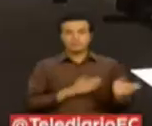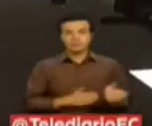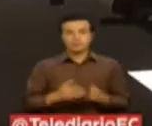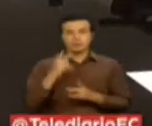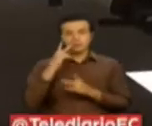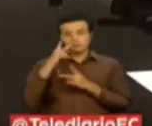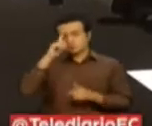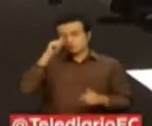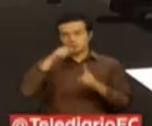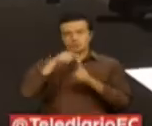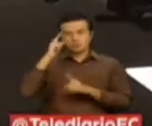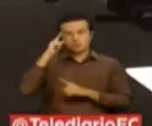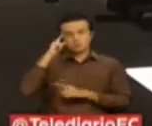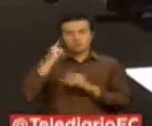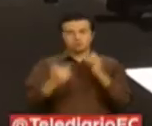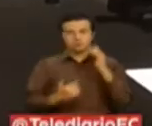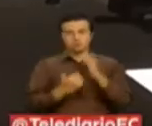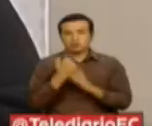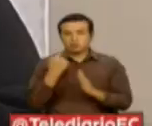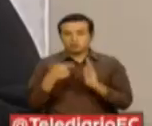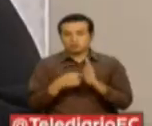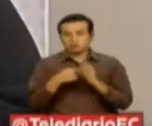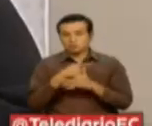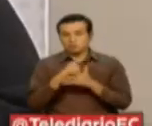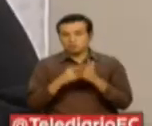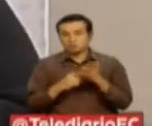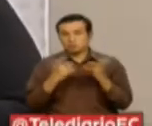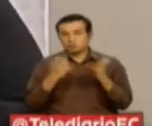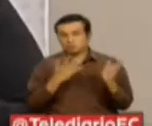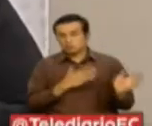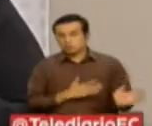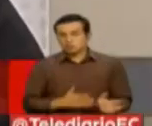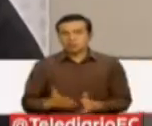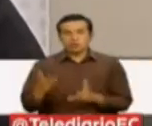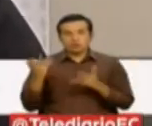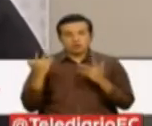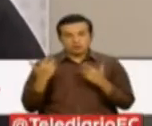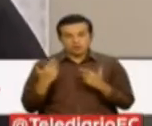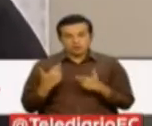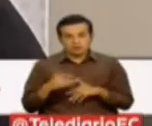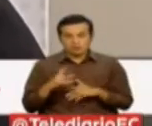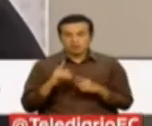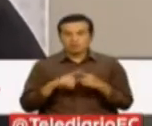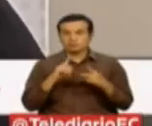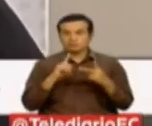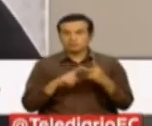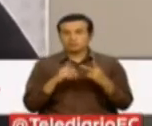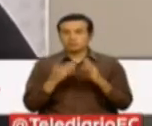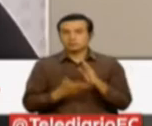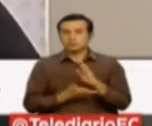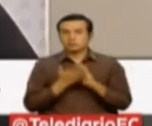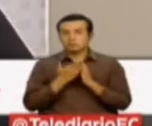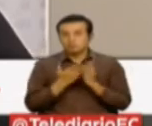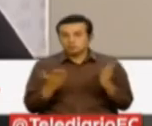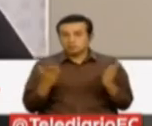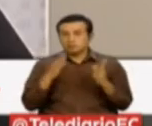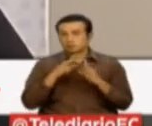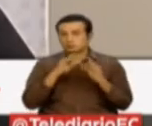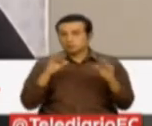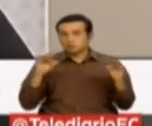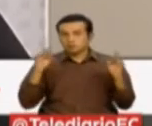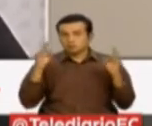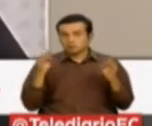visión gubernamental establecer nuevos impuestos porque creemos que con los que tenemos y aumentando nuestra eficiencia